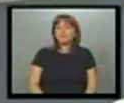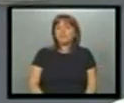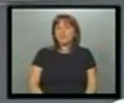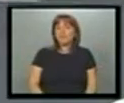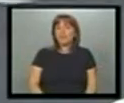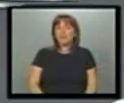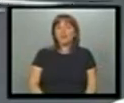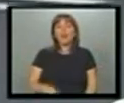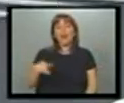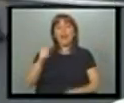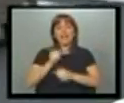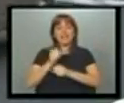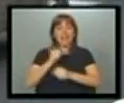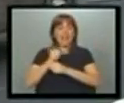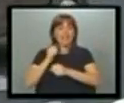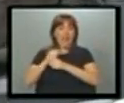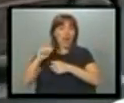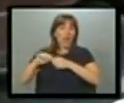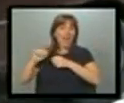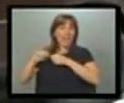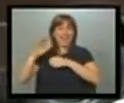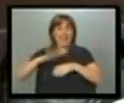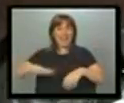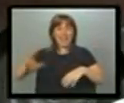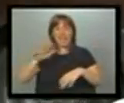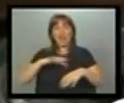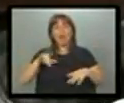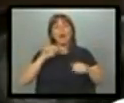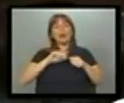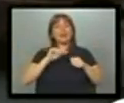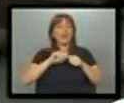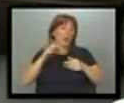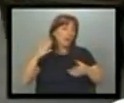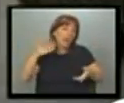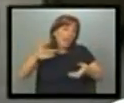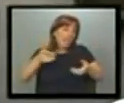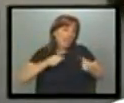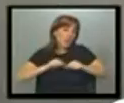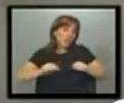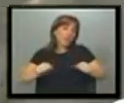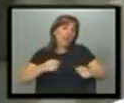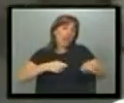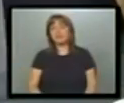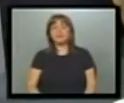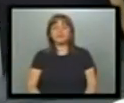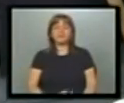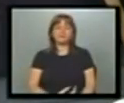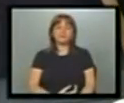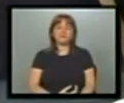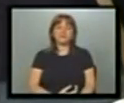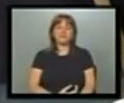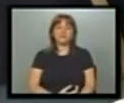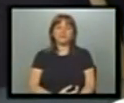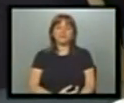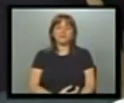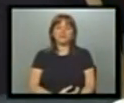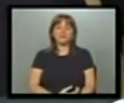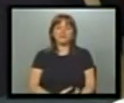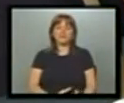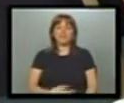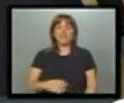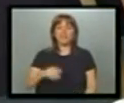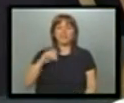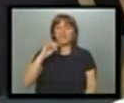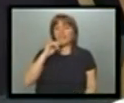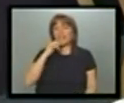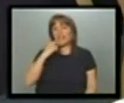van a seguir trabajando aquí en este lugar para arreglarlo y que puedan seguir trabajando normalmente. Trama de caída del cielo, pero tenemos que hablar de